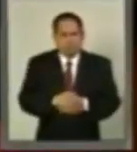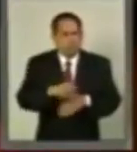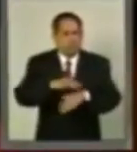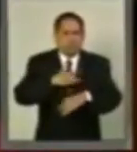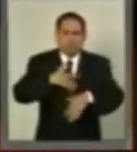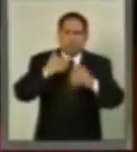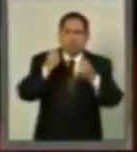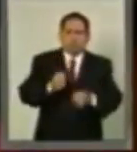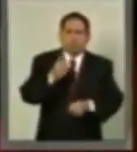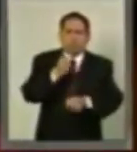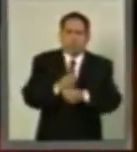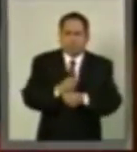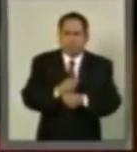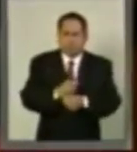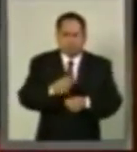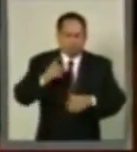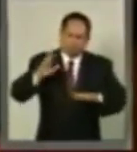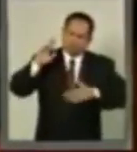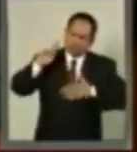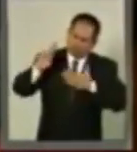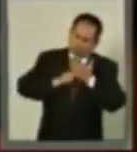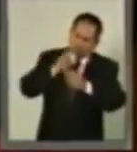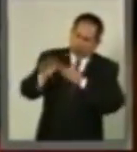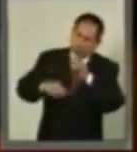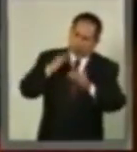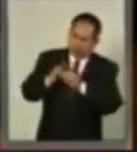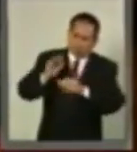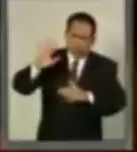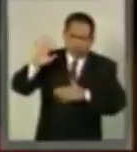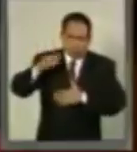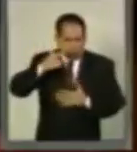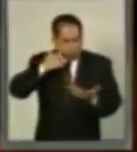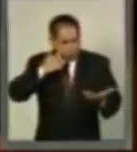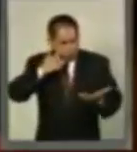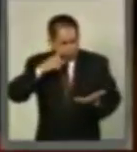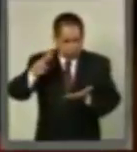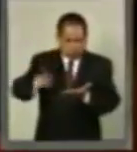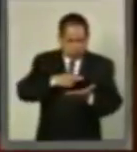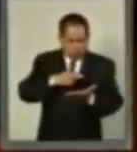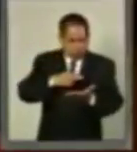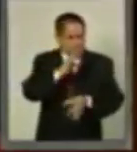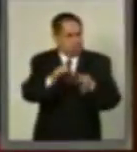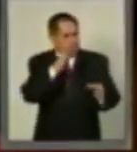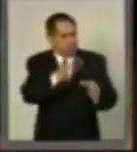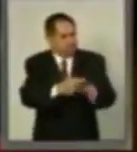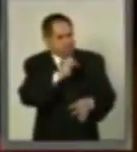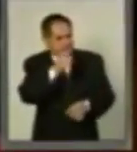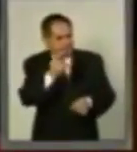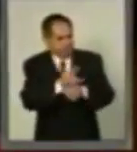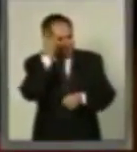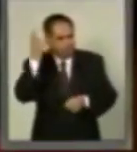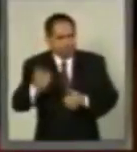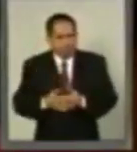seguridad, te lo firmo y te lo cumplo. Pues lo firmaron, no cumplieron. Ni refinería, ni aeropuerto, ni